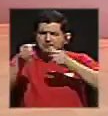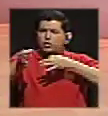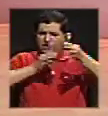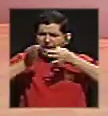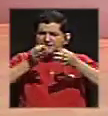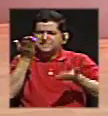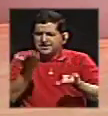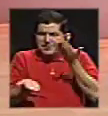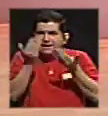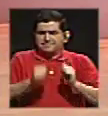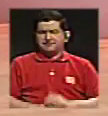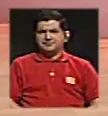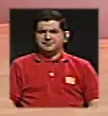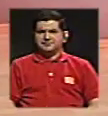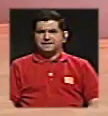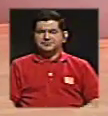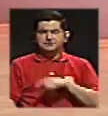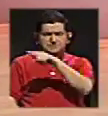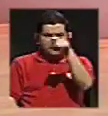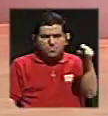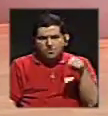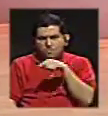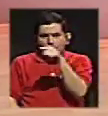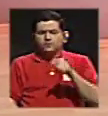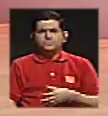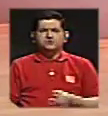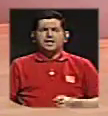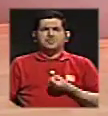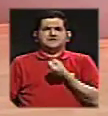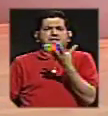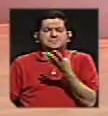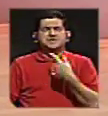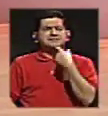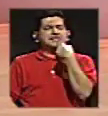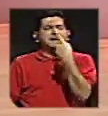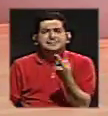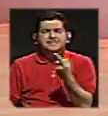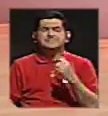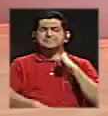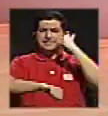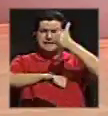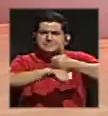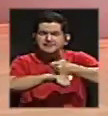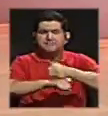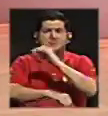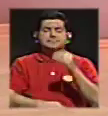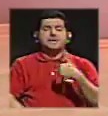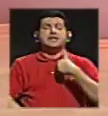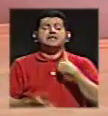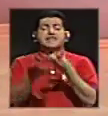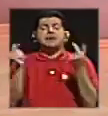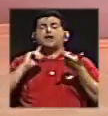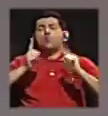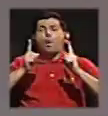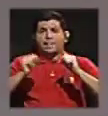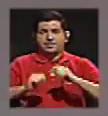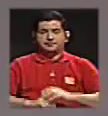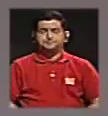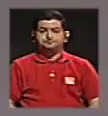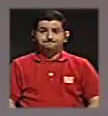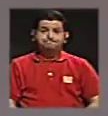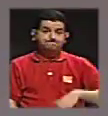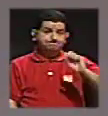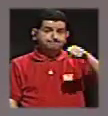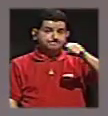ampliar de lo que han eh expresado lo que han planteado y lo que han obtenido como resultado sí